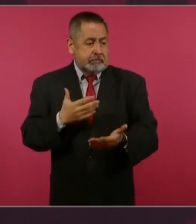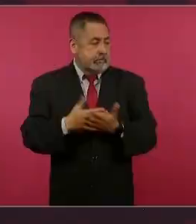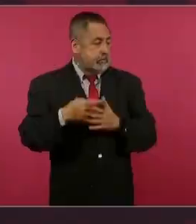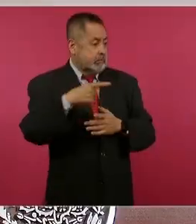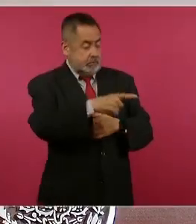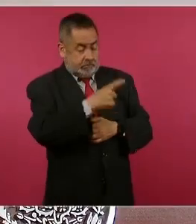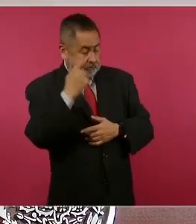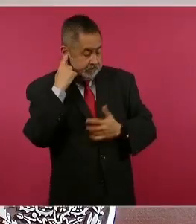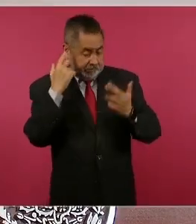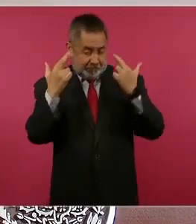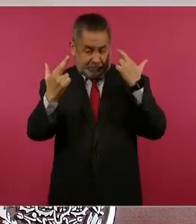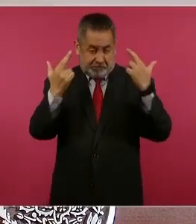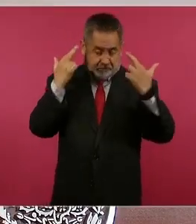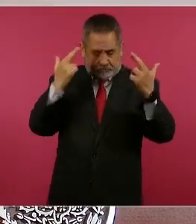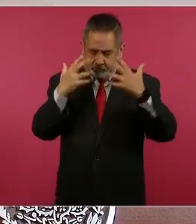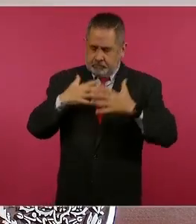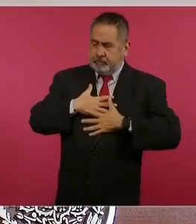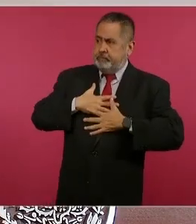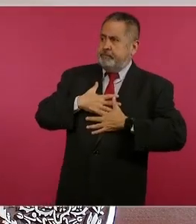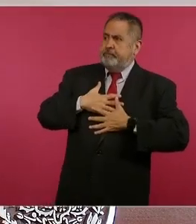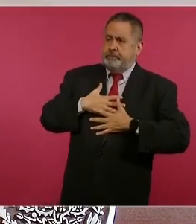retumba y seguirá retumbando,